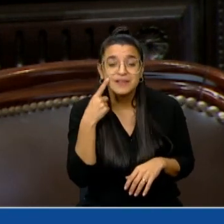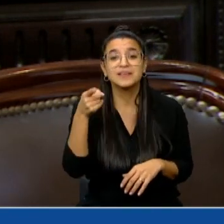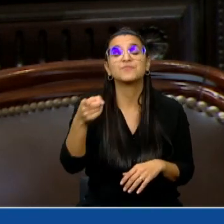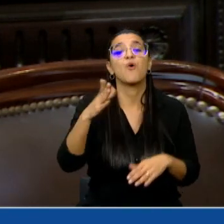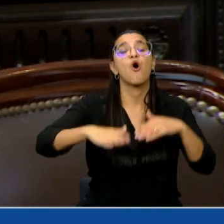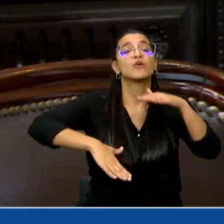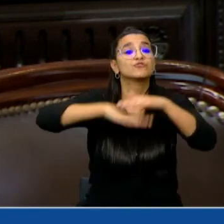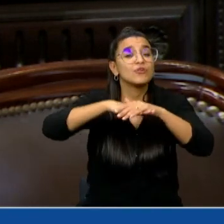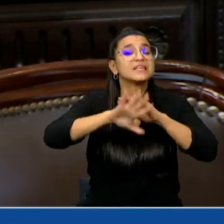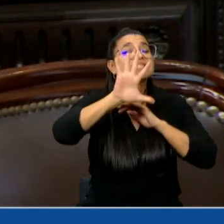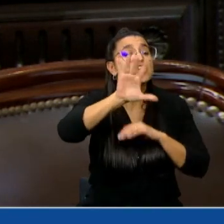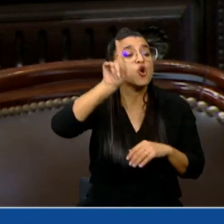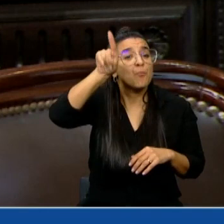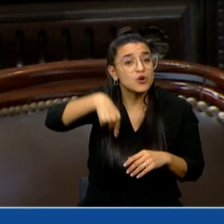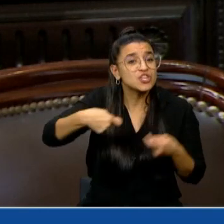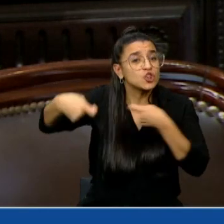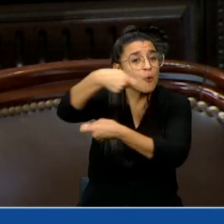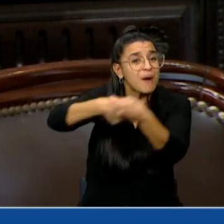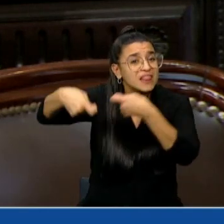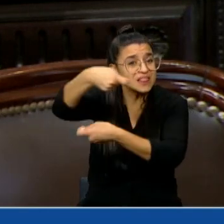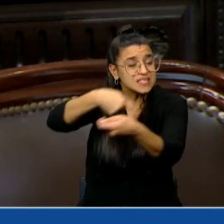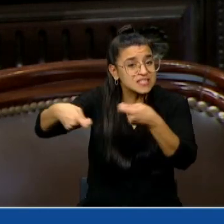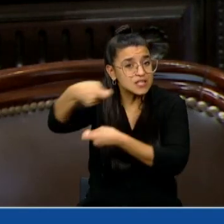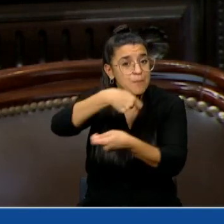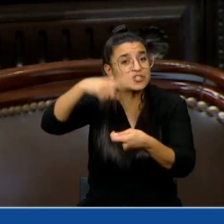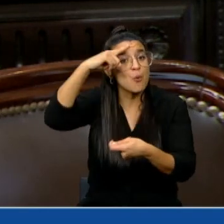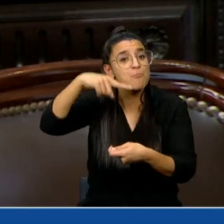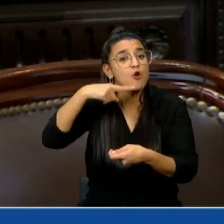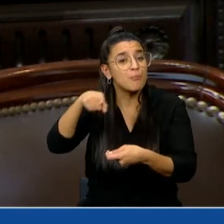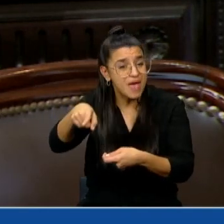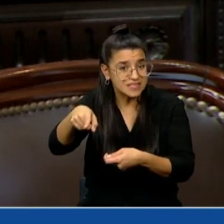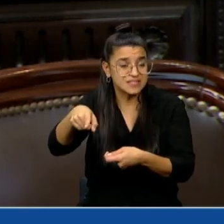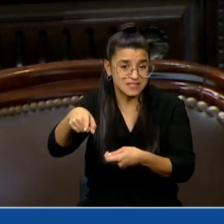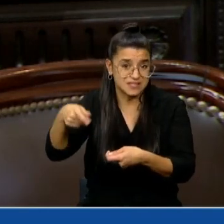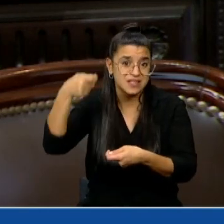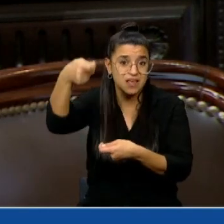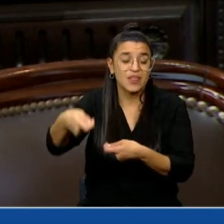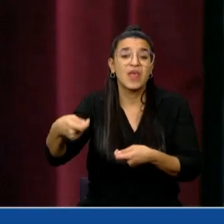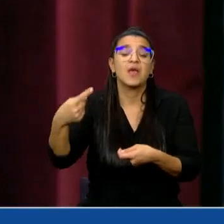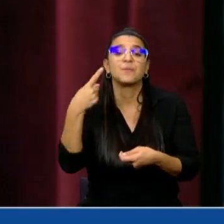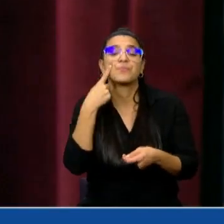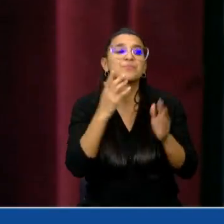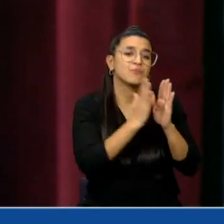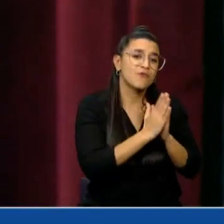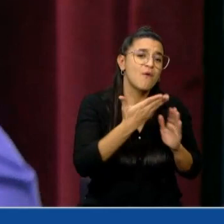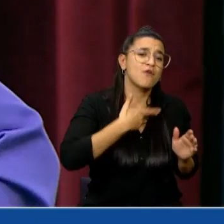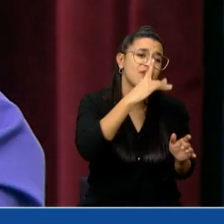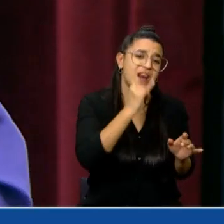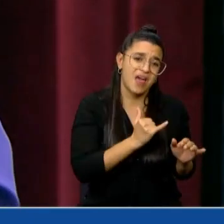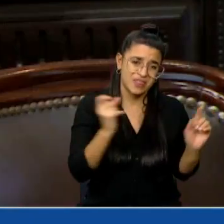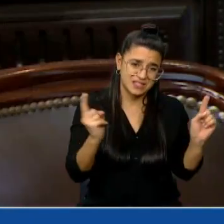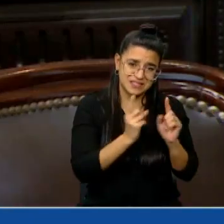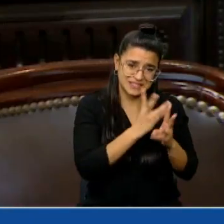del 5% de la coparticipación mensual que recibe en su caso. Diputado Fernández, si podemos ir